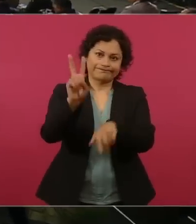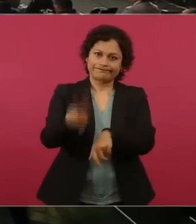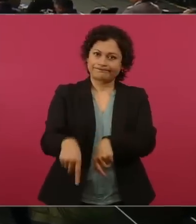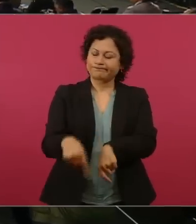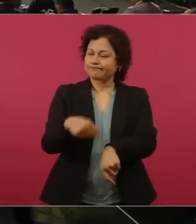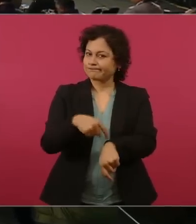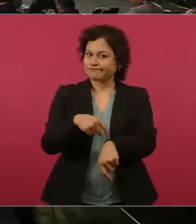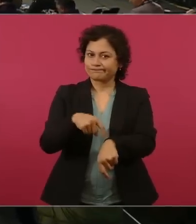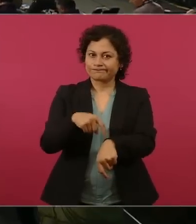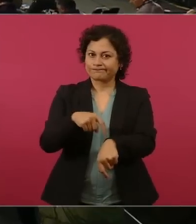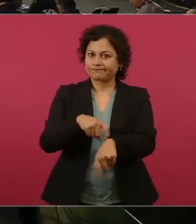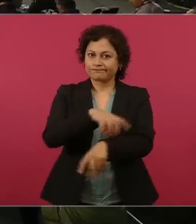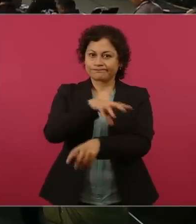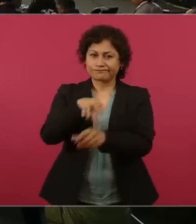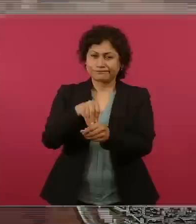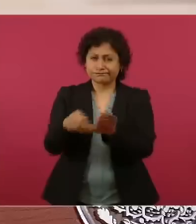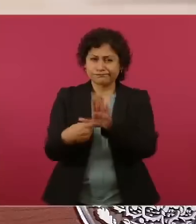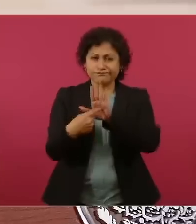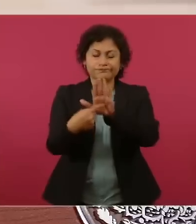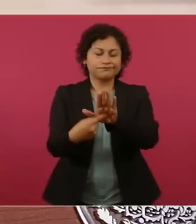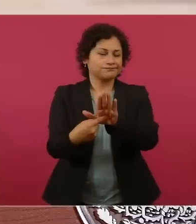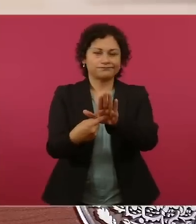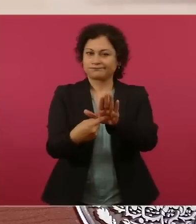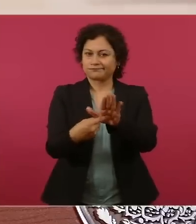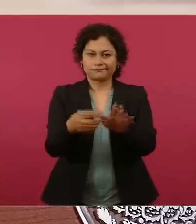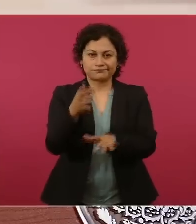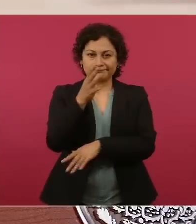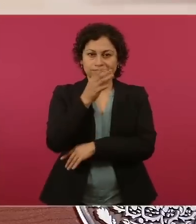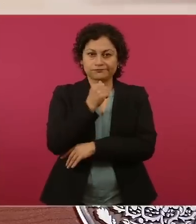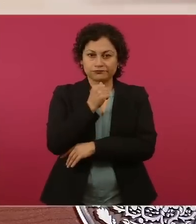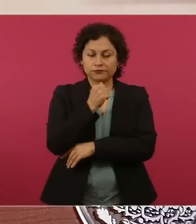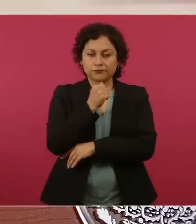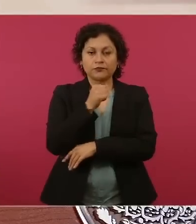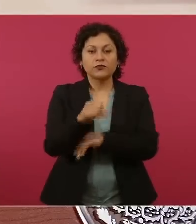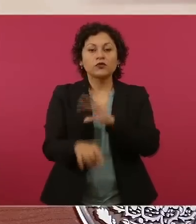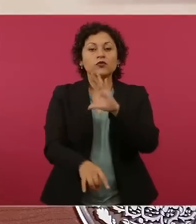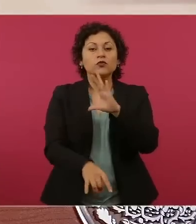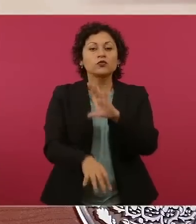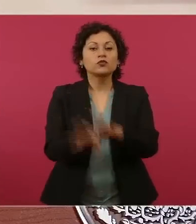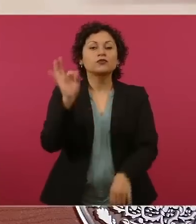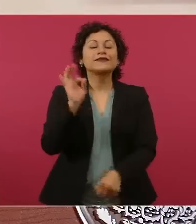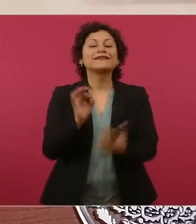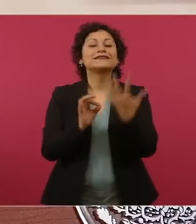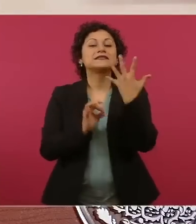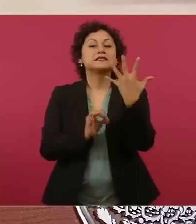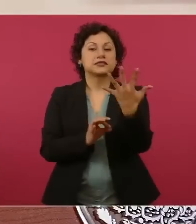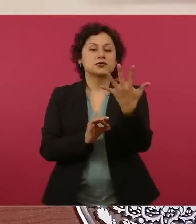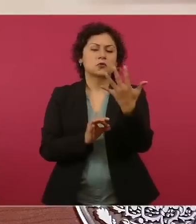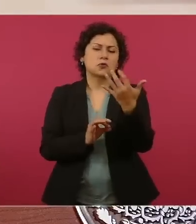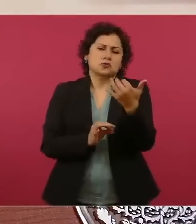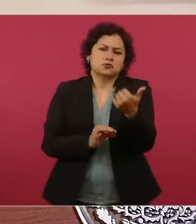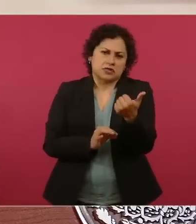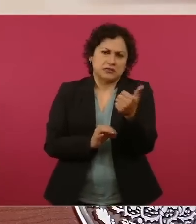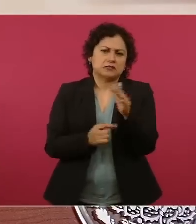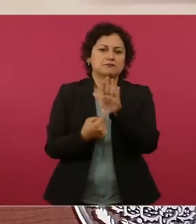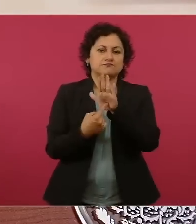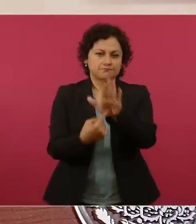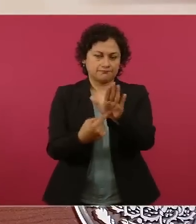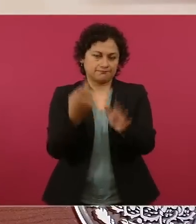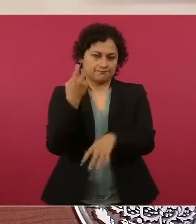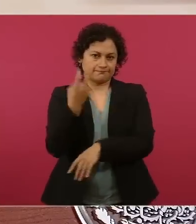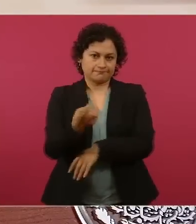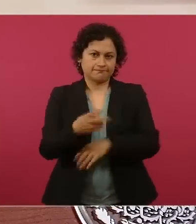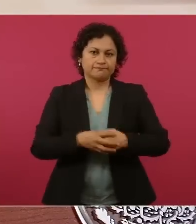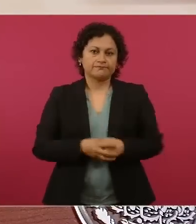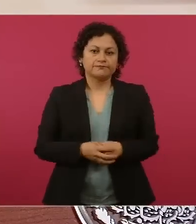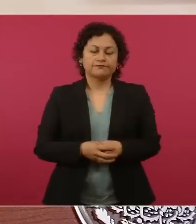Vamos a presentar 5 o 6.